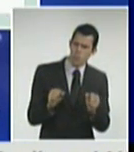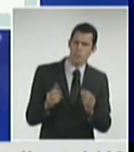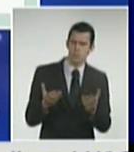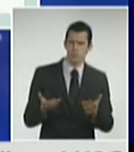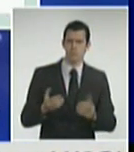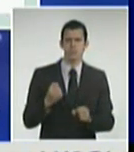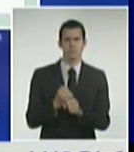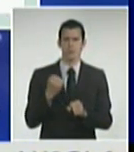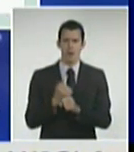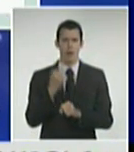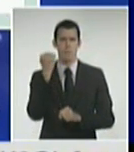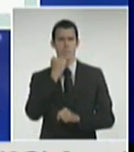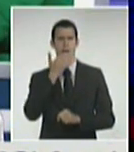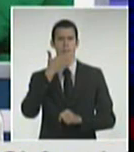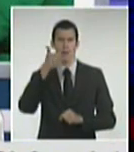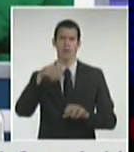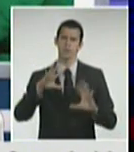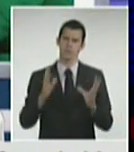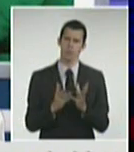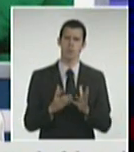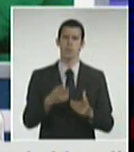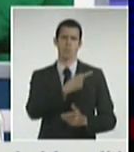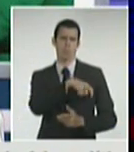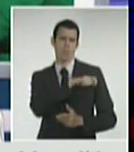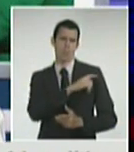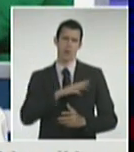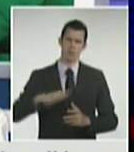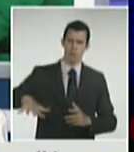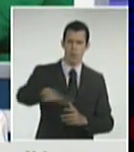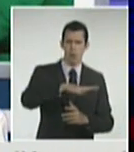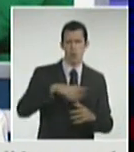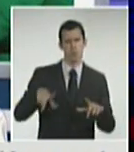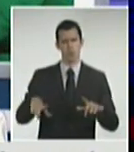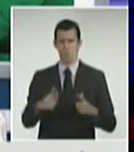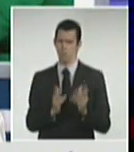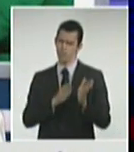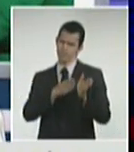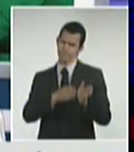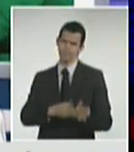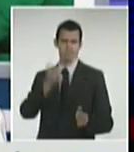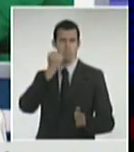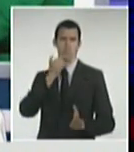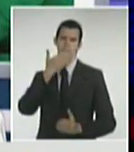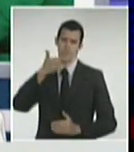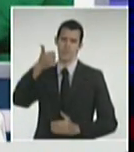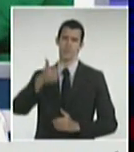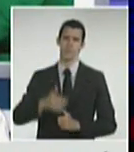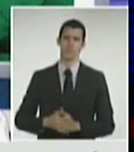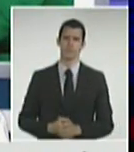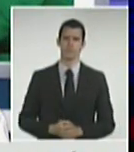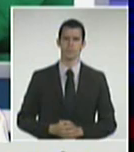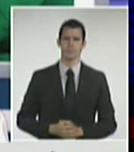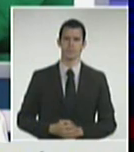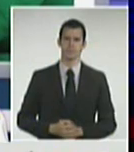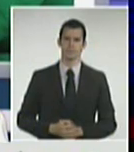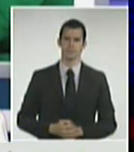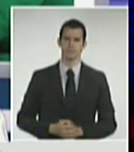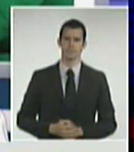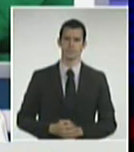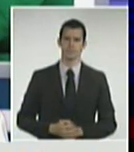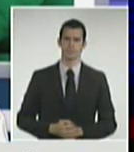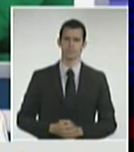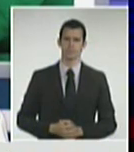trabajo de toda nuestra población, con la responsabilidad ahora mayor, porque vamos a